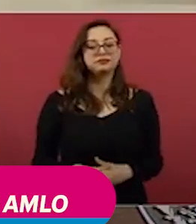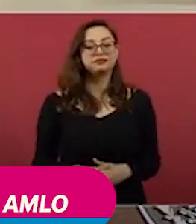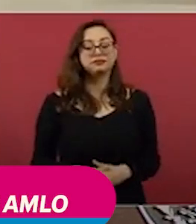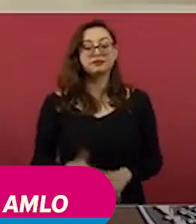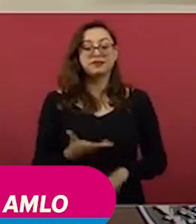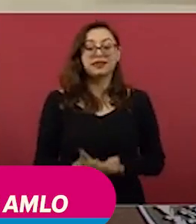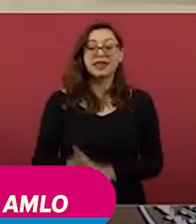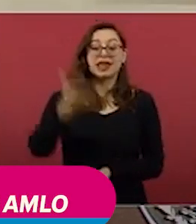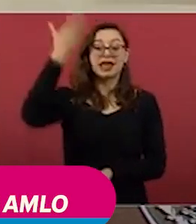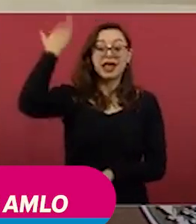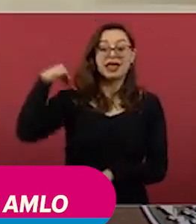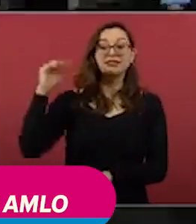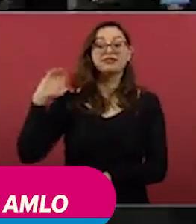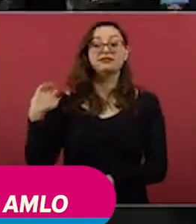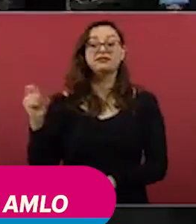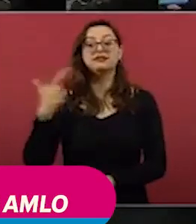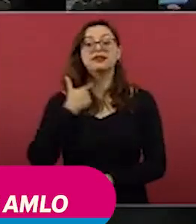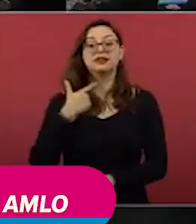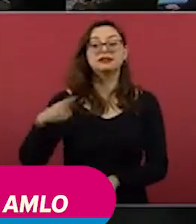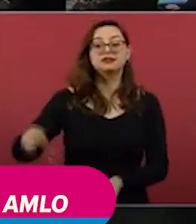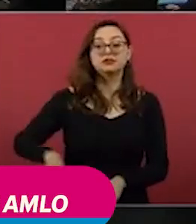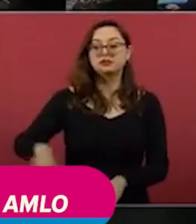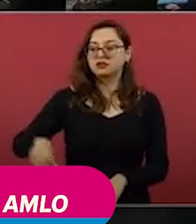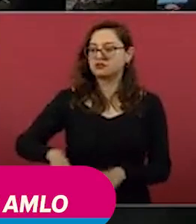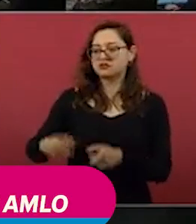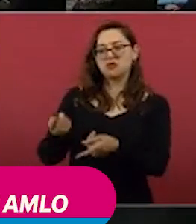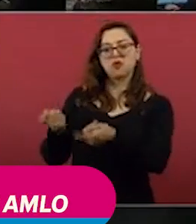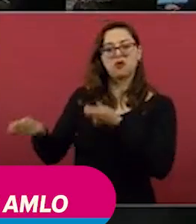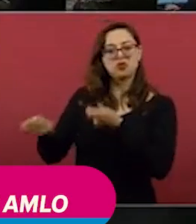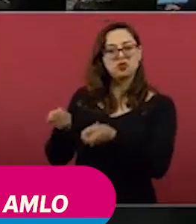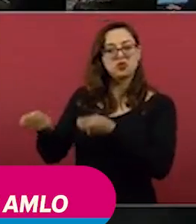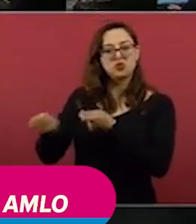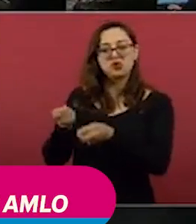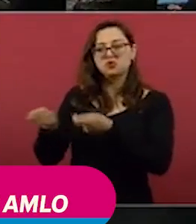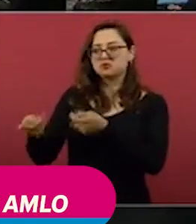los ministros del presidente.